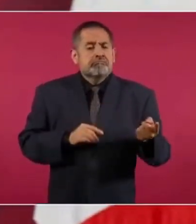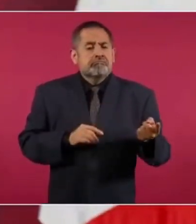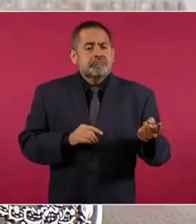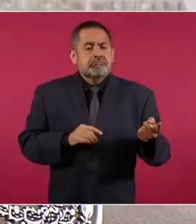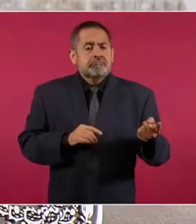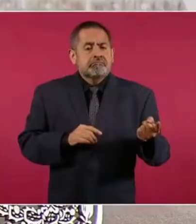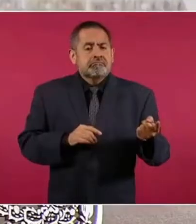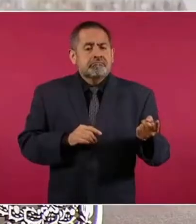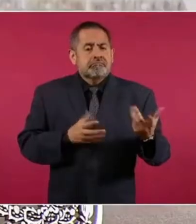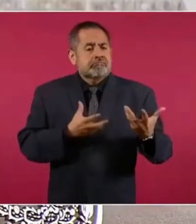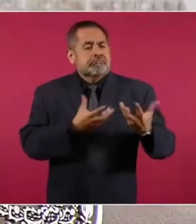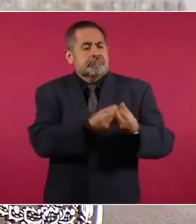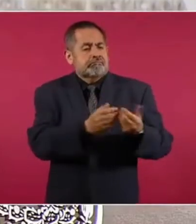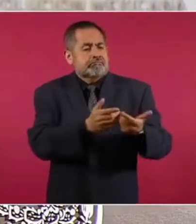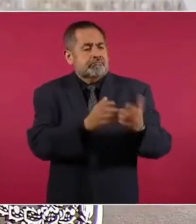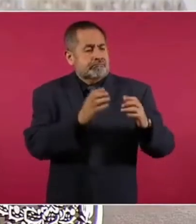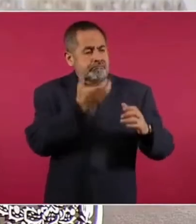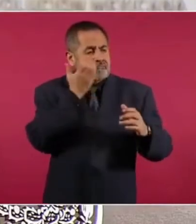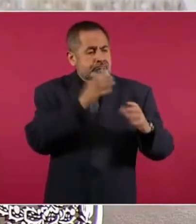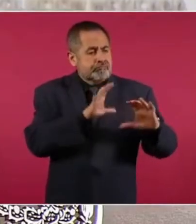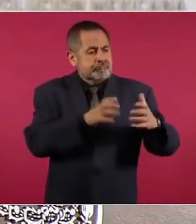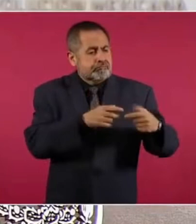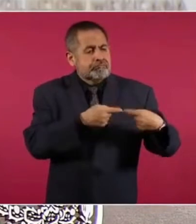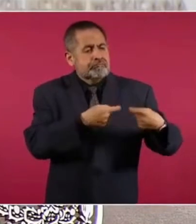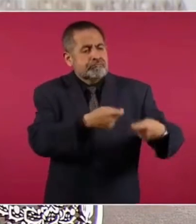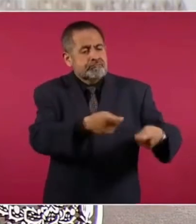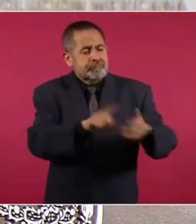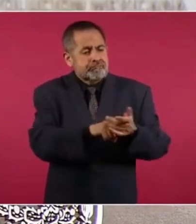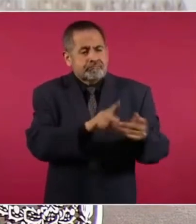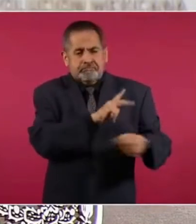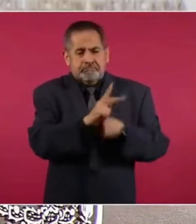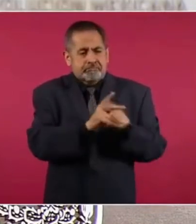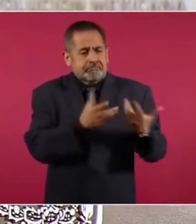de derecha o conservador en el país.